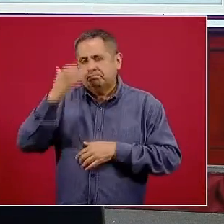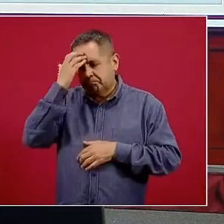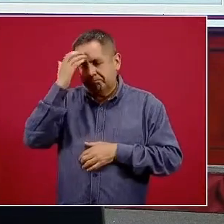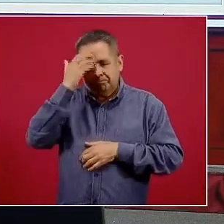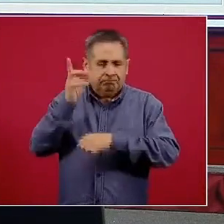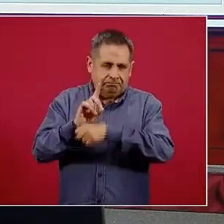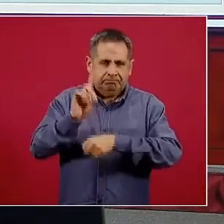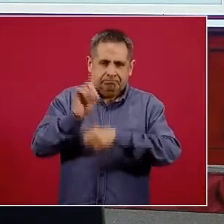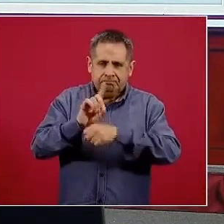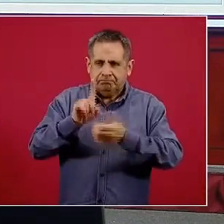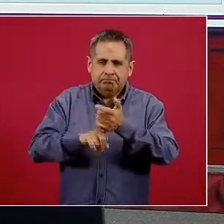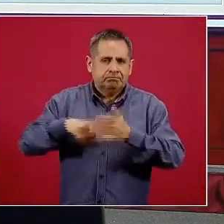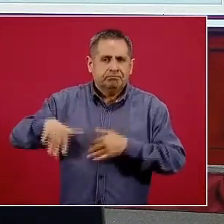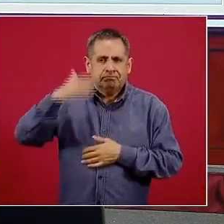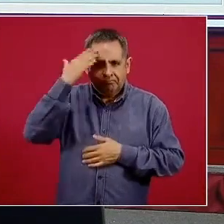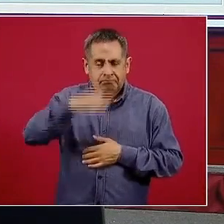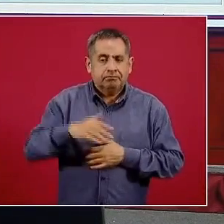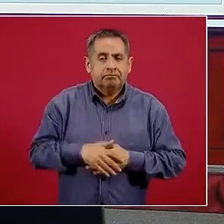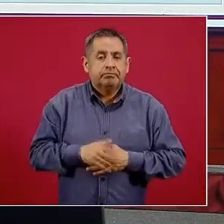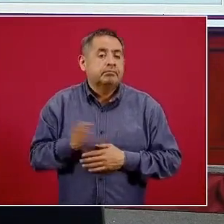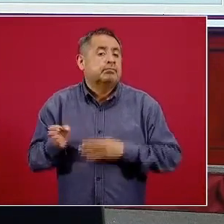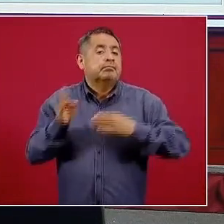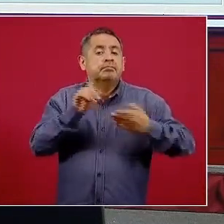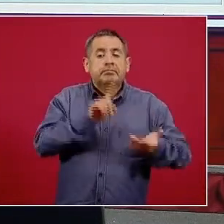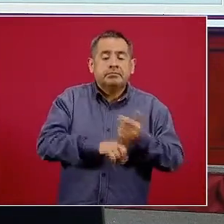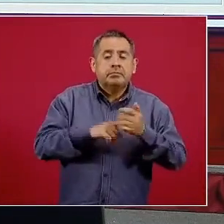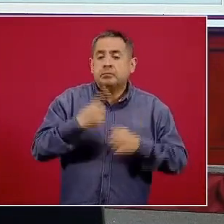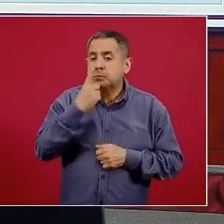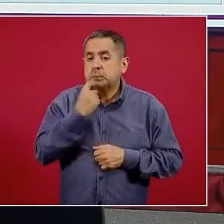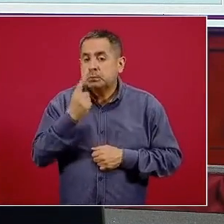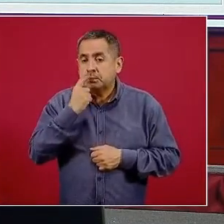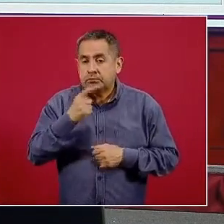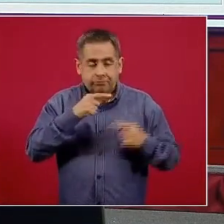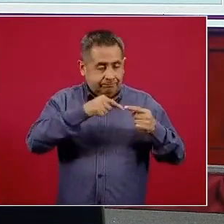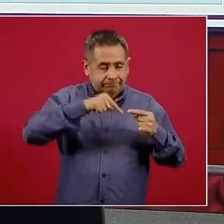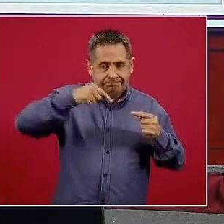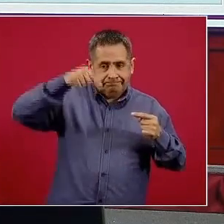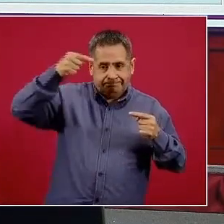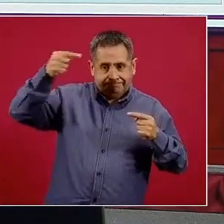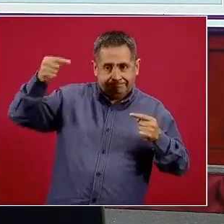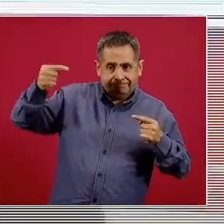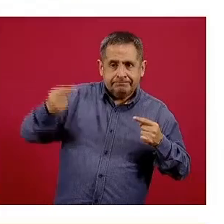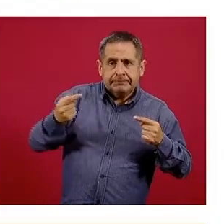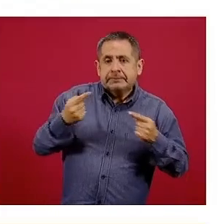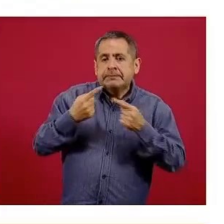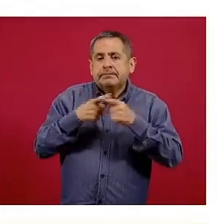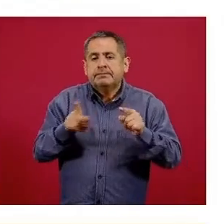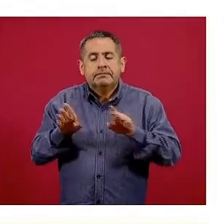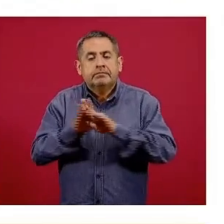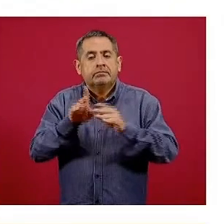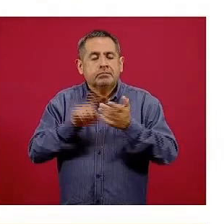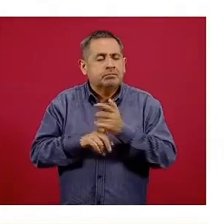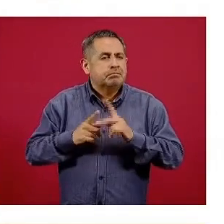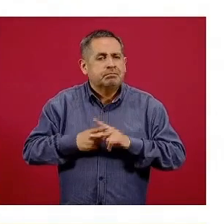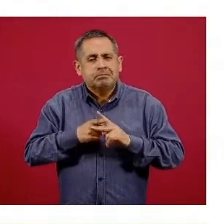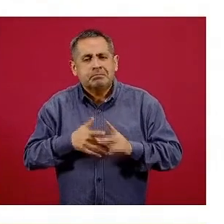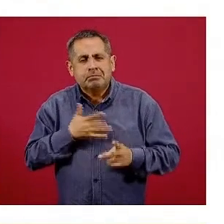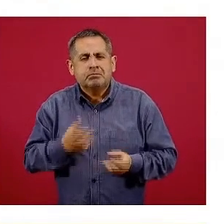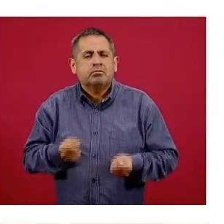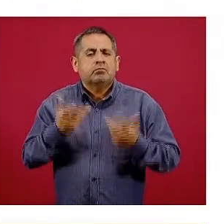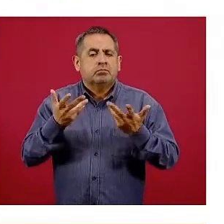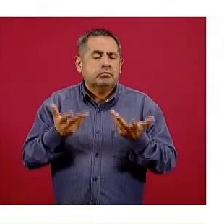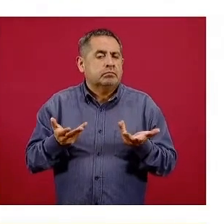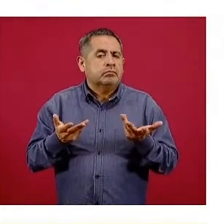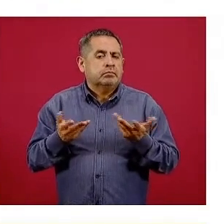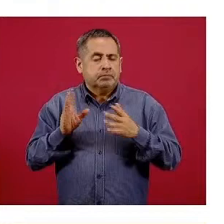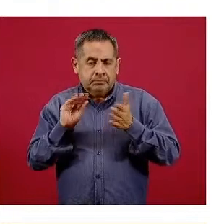días presentamos, y en la curva de color rojo presentamos la diferencia de la estimación